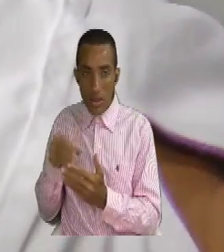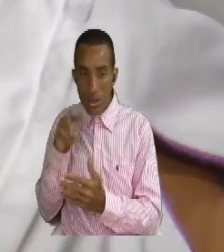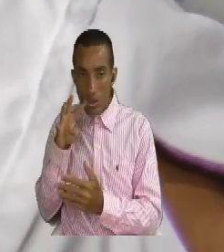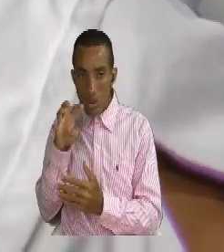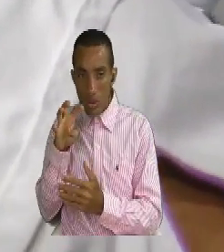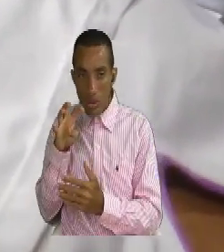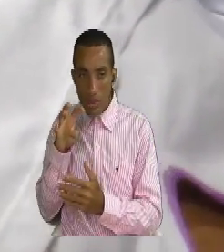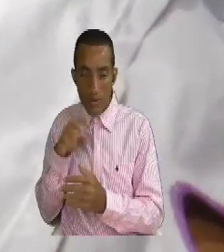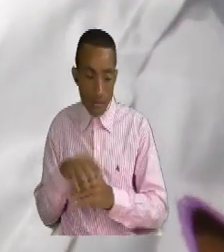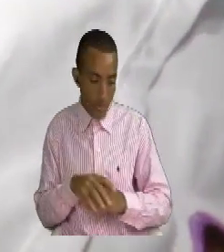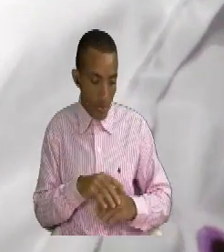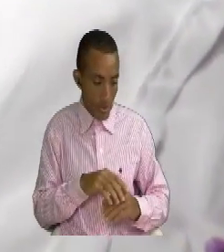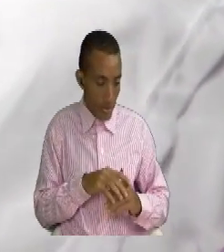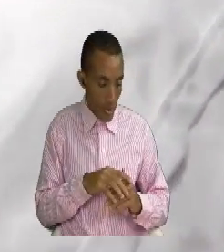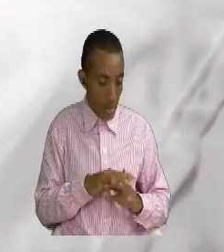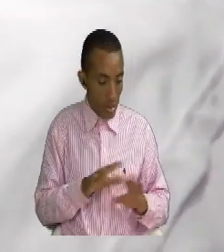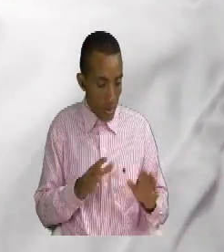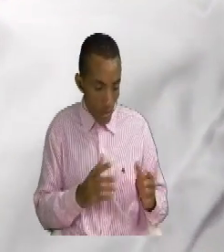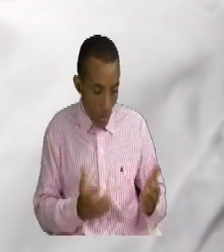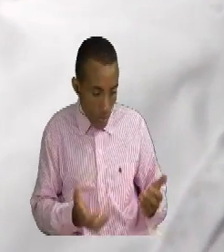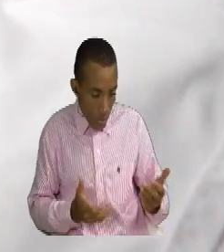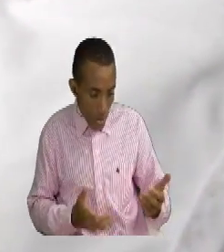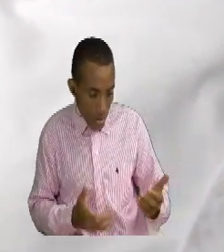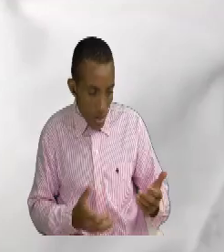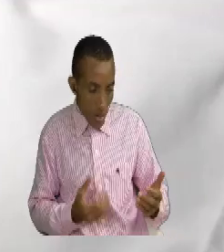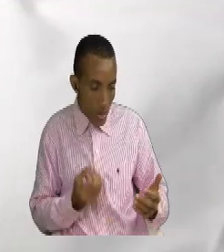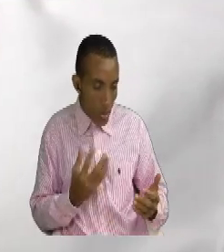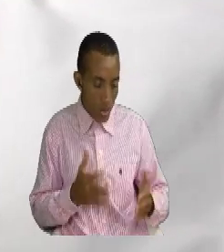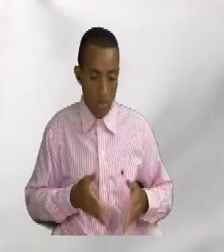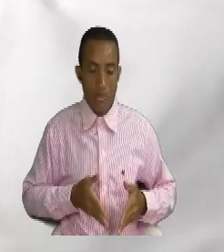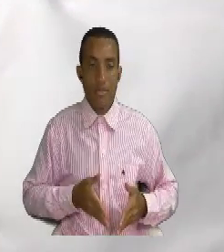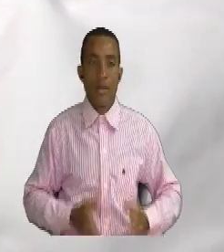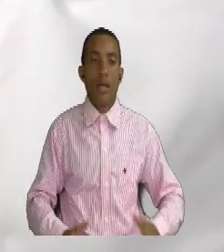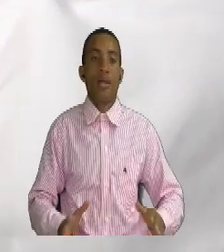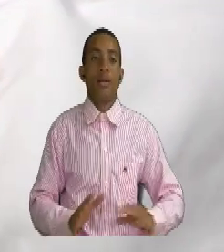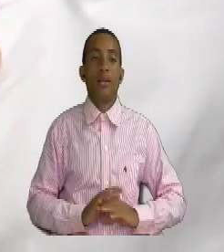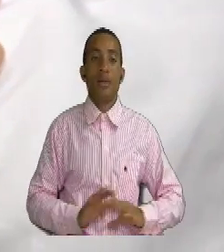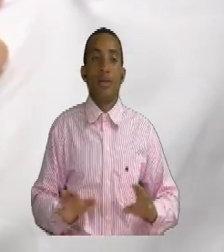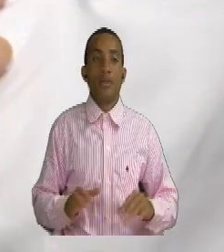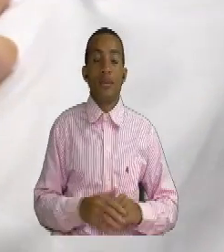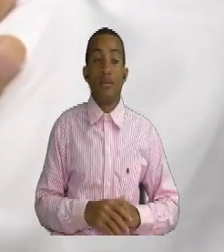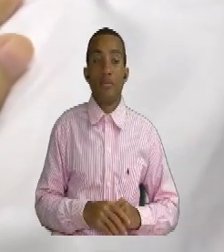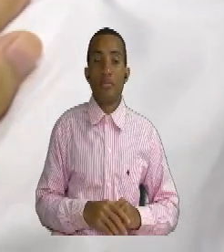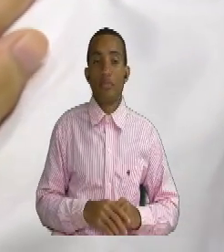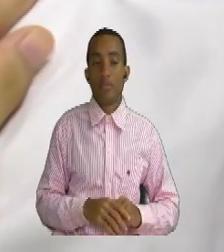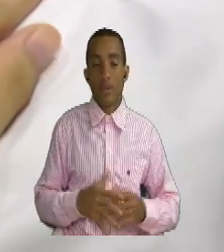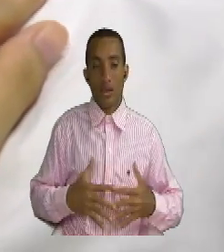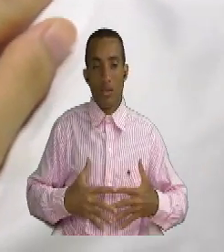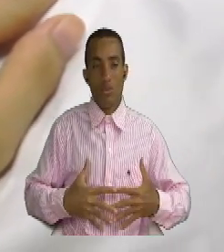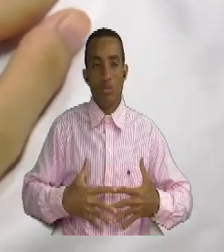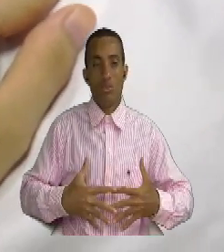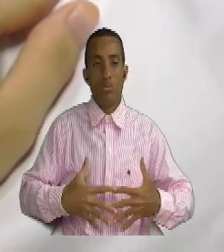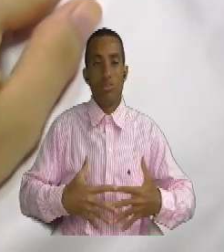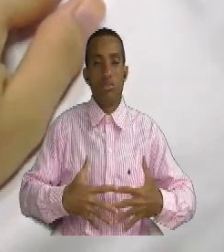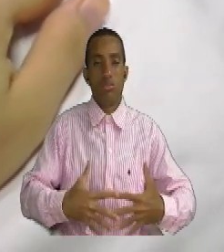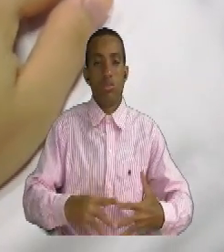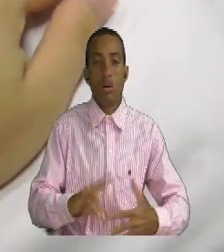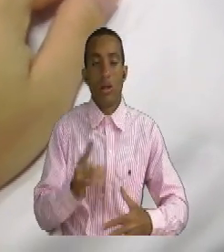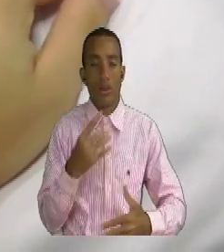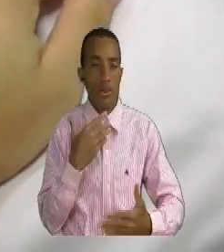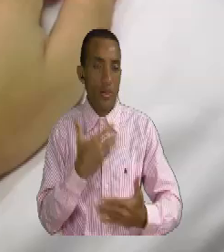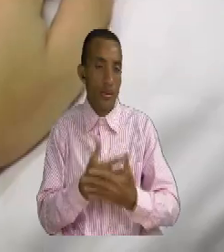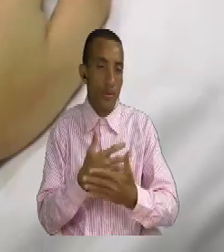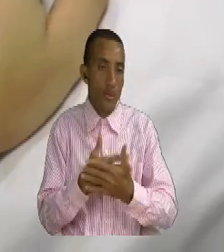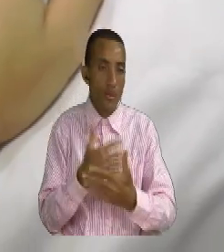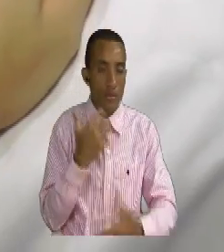probablemente en cuanto a peso para el último momento del parto. Ya en transcurso de todo el embarazo, pues hay que mirar qué patologías puedan llegar a presentarse,